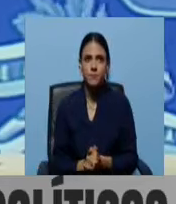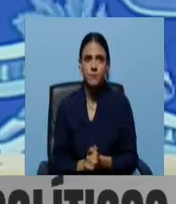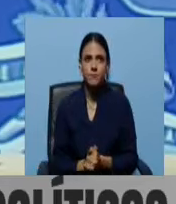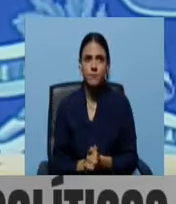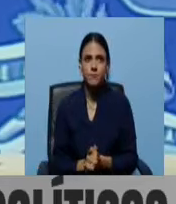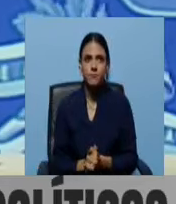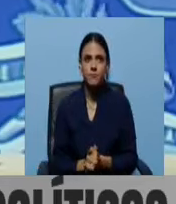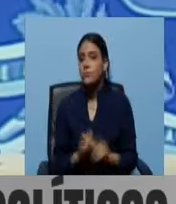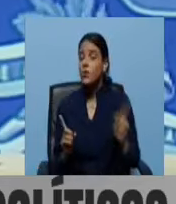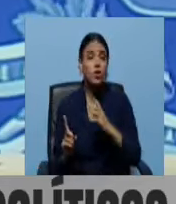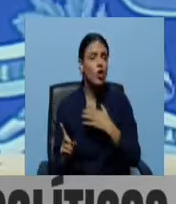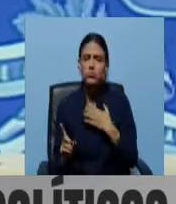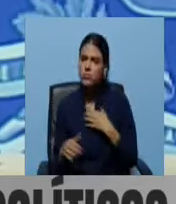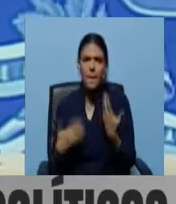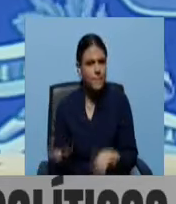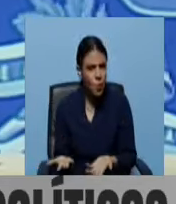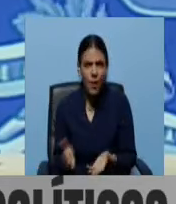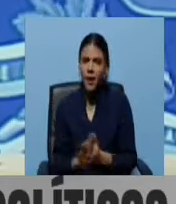No se puede